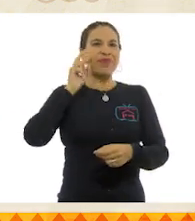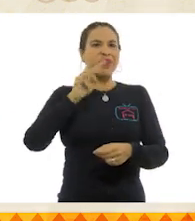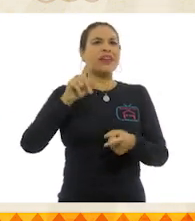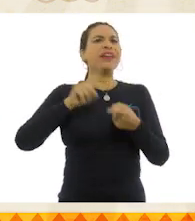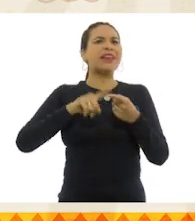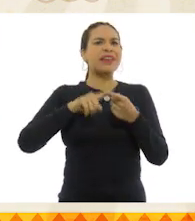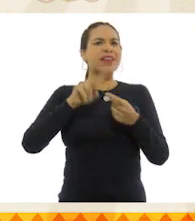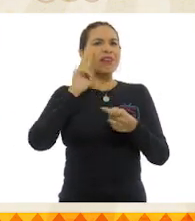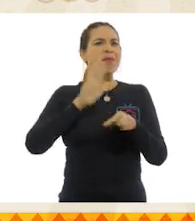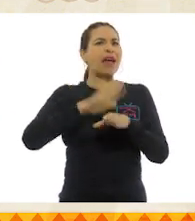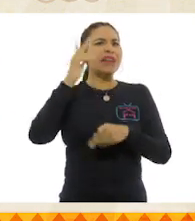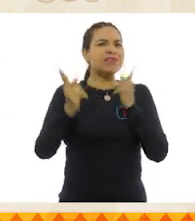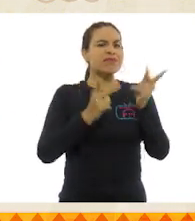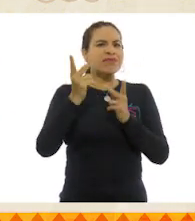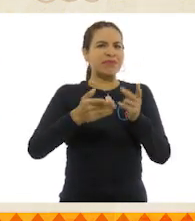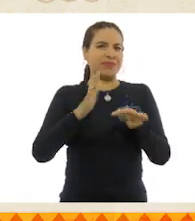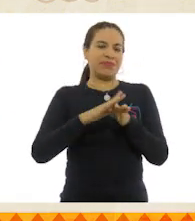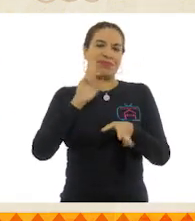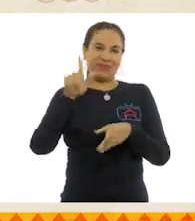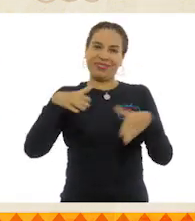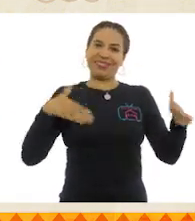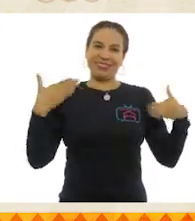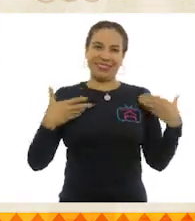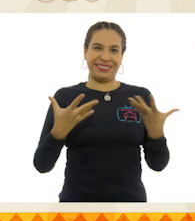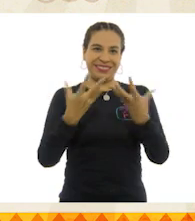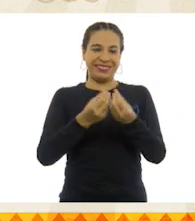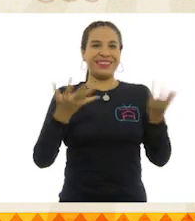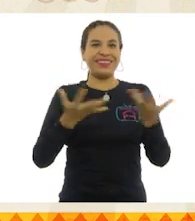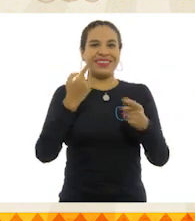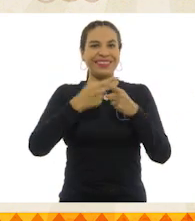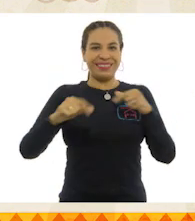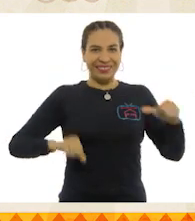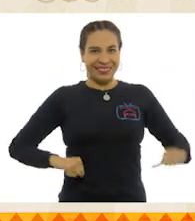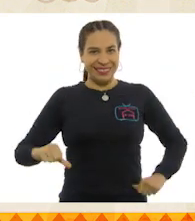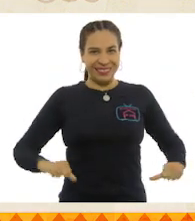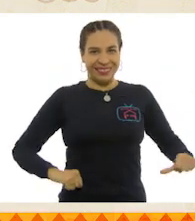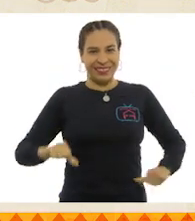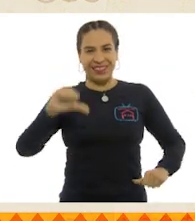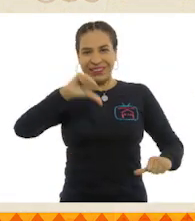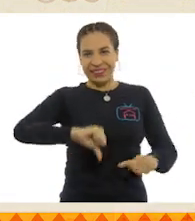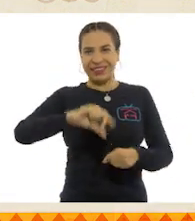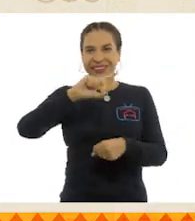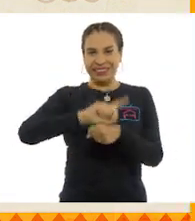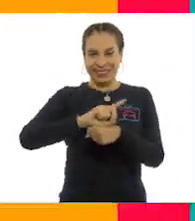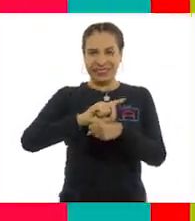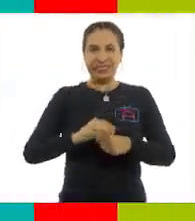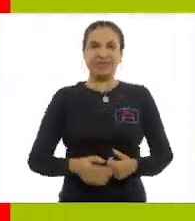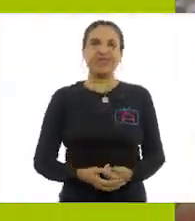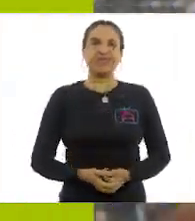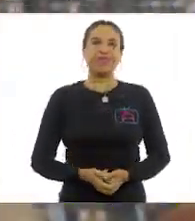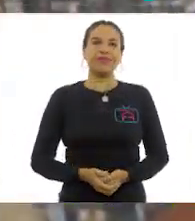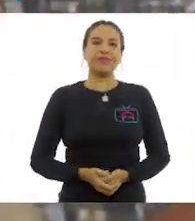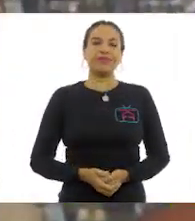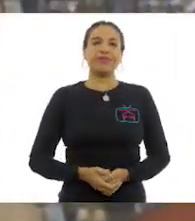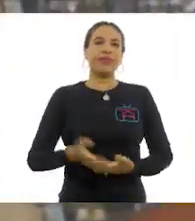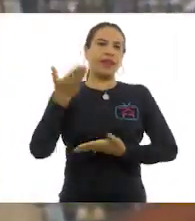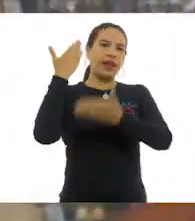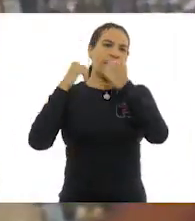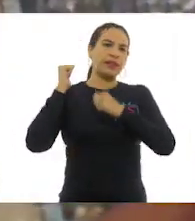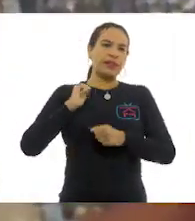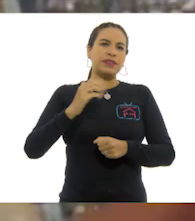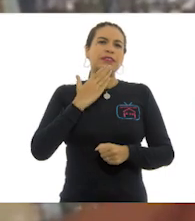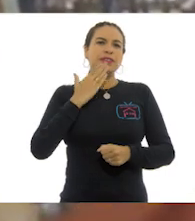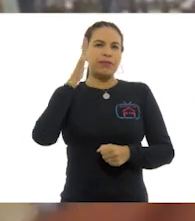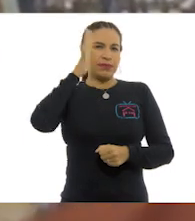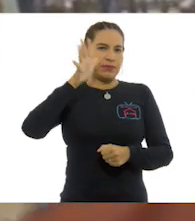quién acierta más preguntas y diviértanse juntos realizando la actividad del día de hoy. Durante la época